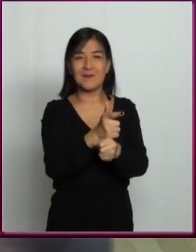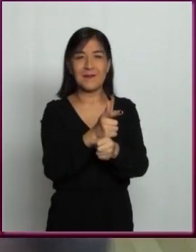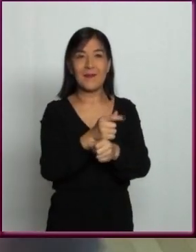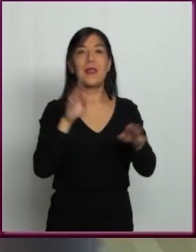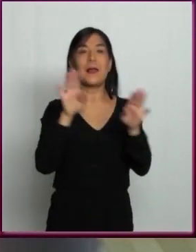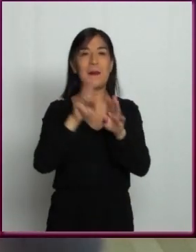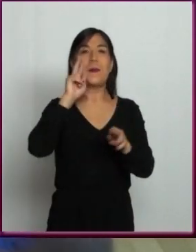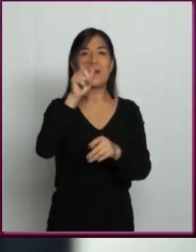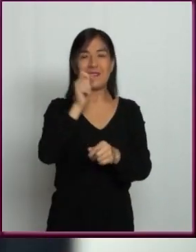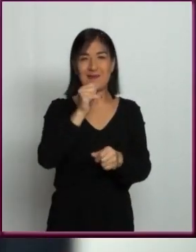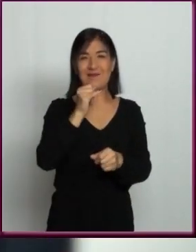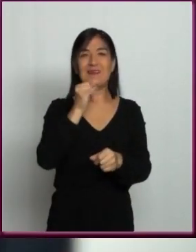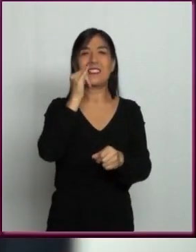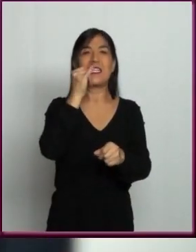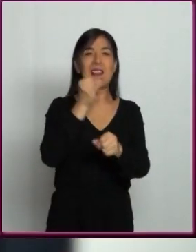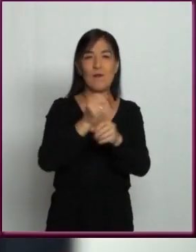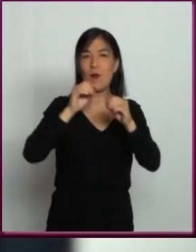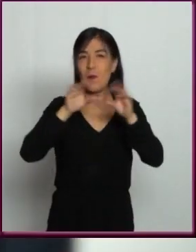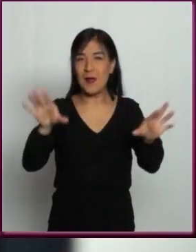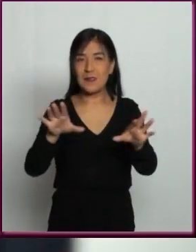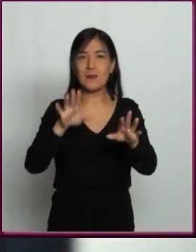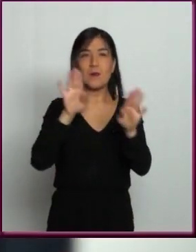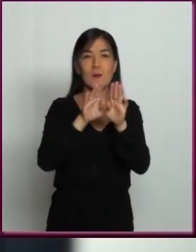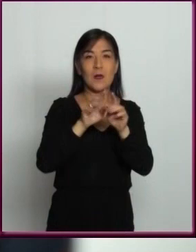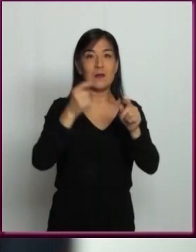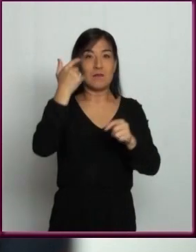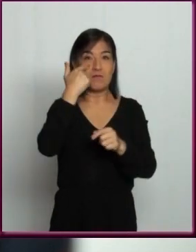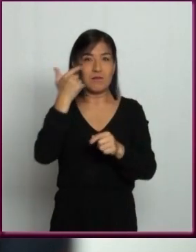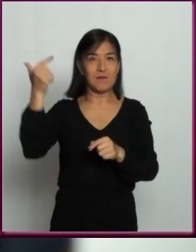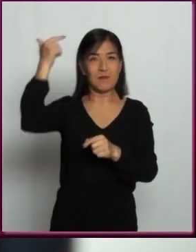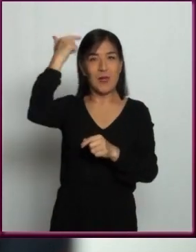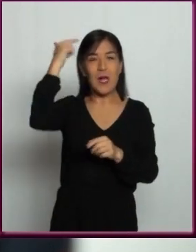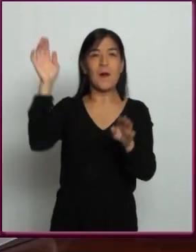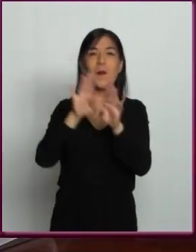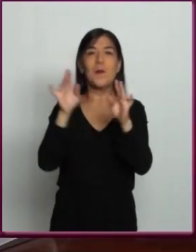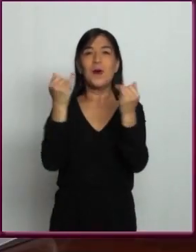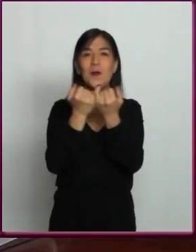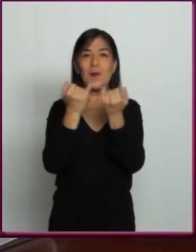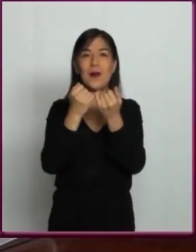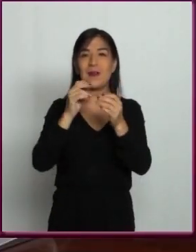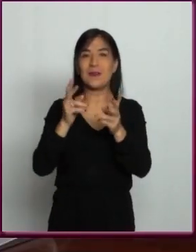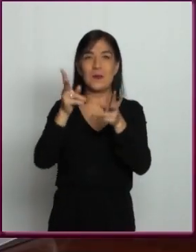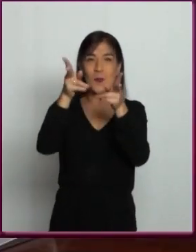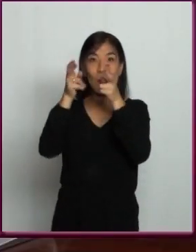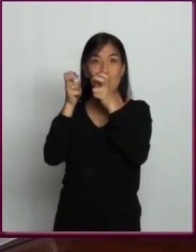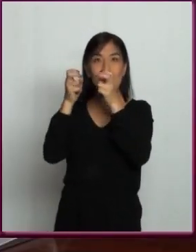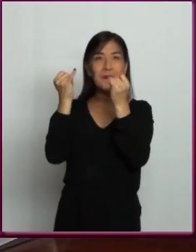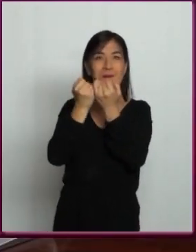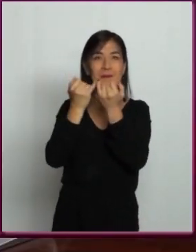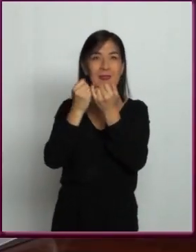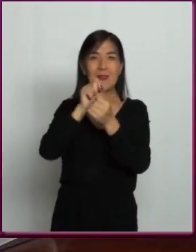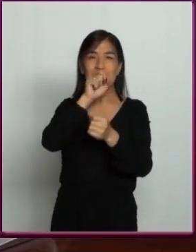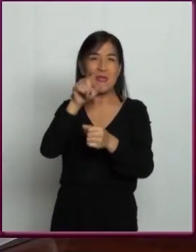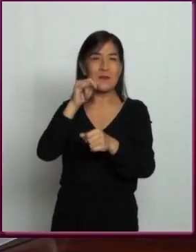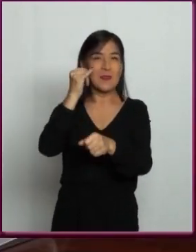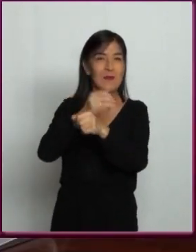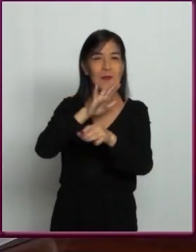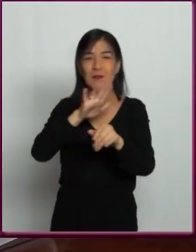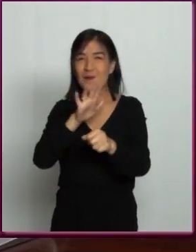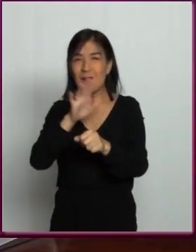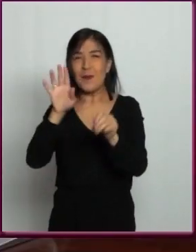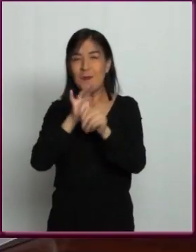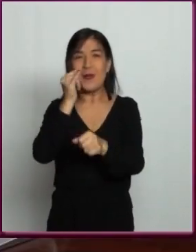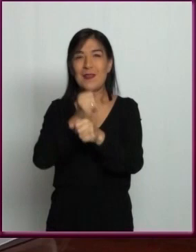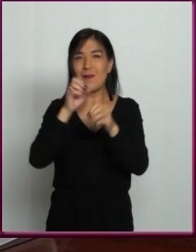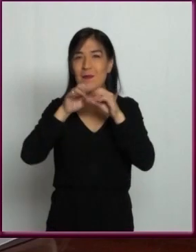canal de información entre el ojo y el cerebro no tiene un ancho de banda infinito, no puede mandar cualquier cantidad de información. El cerebro tampoco